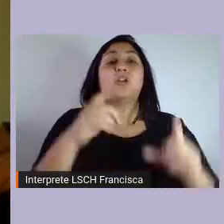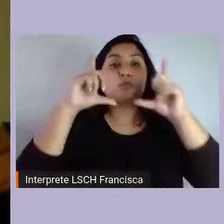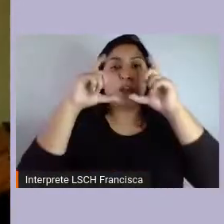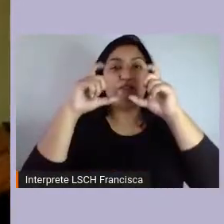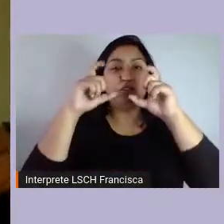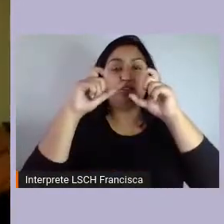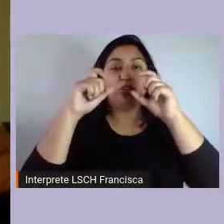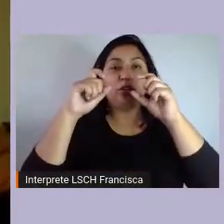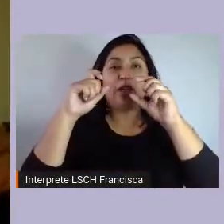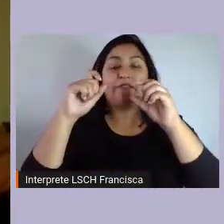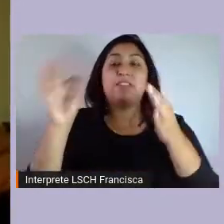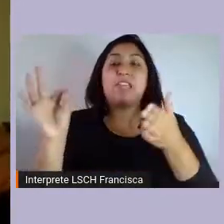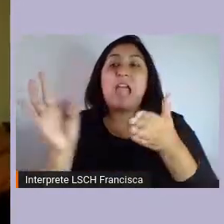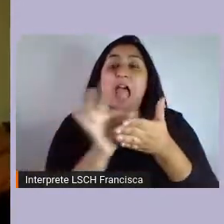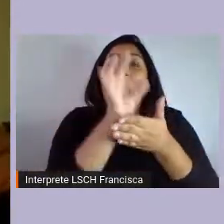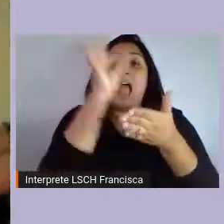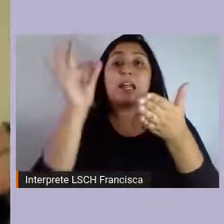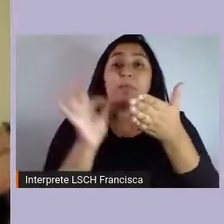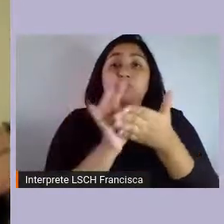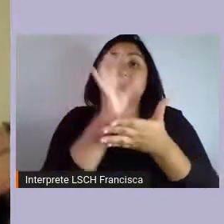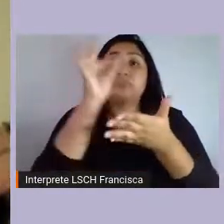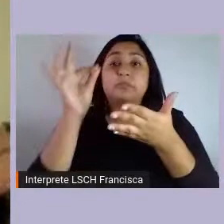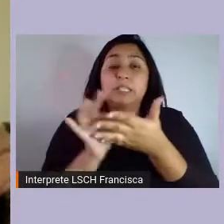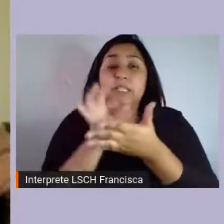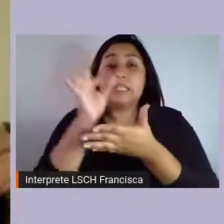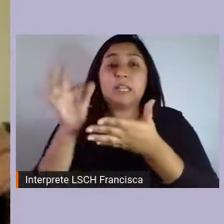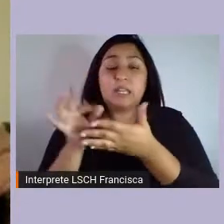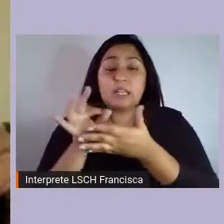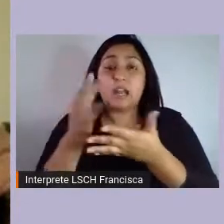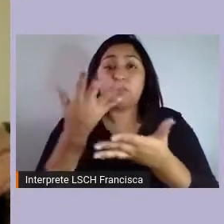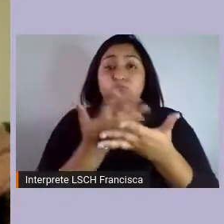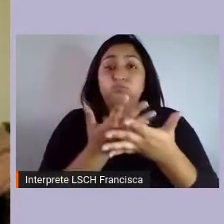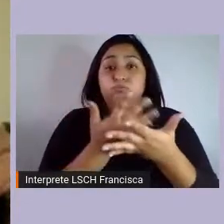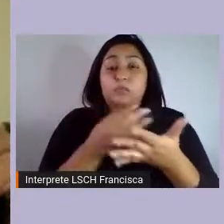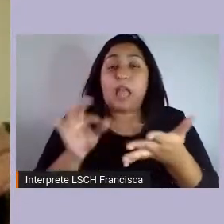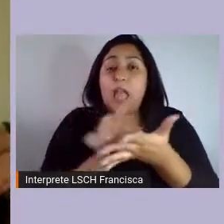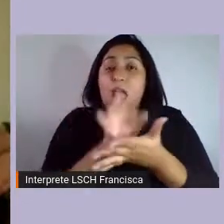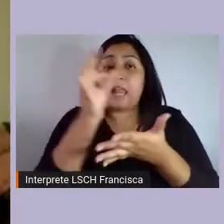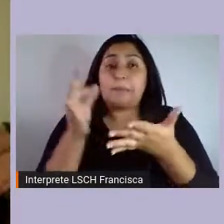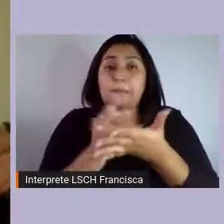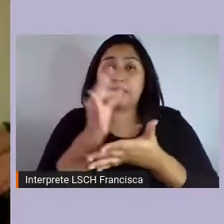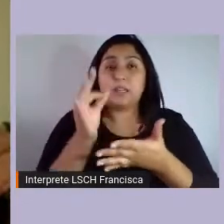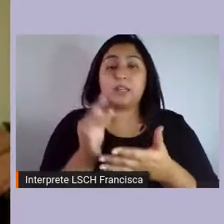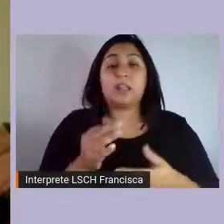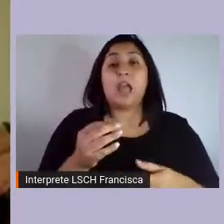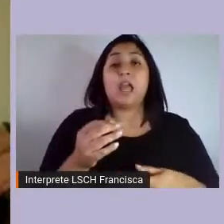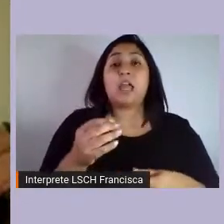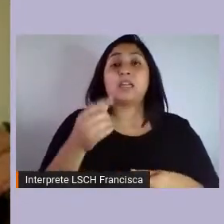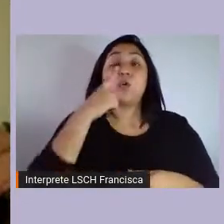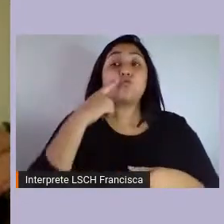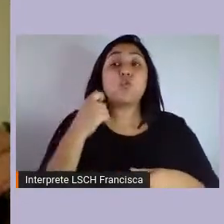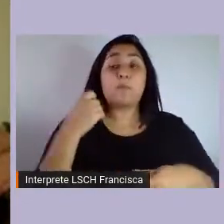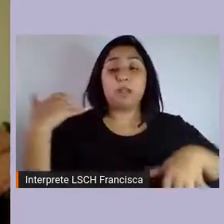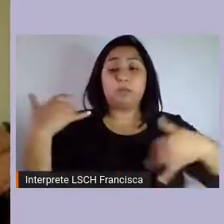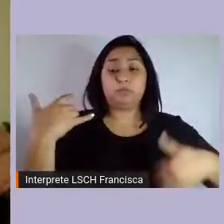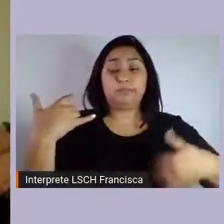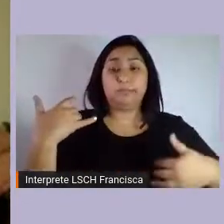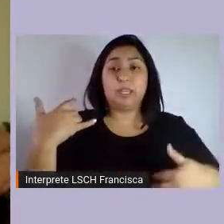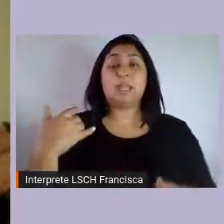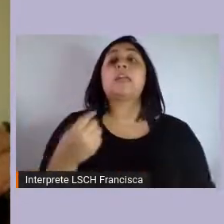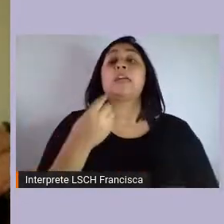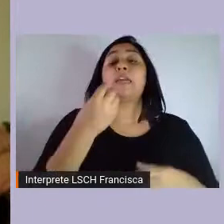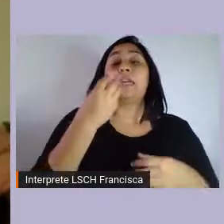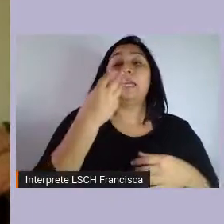hombre con su guitarra, una arpillera de Violeta, y con tres introducciones. Son textos introductorios de